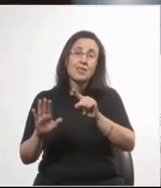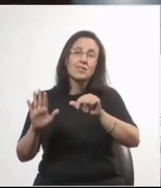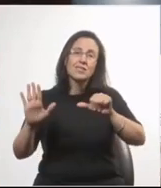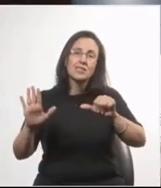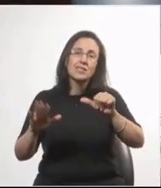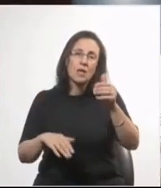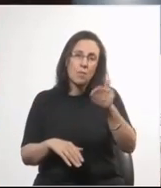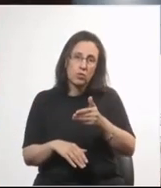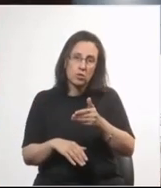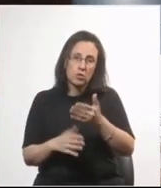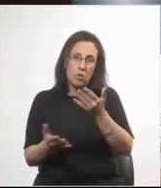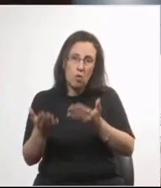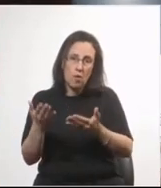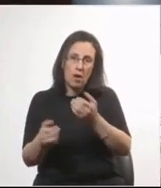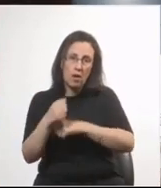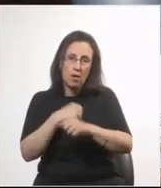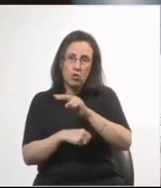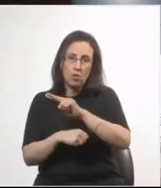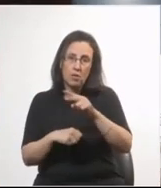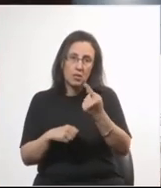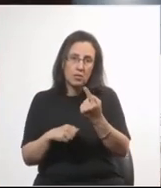en el 2019.